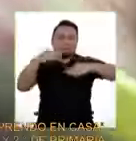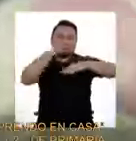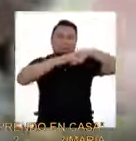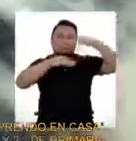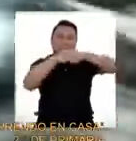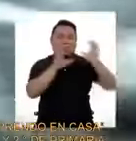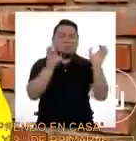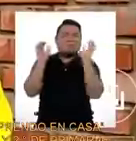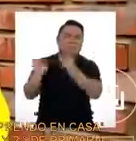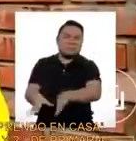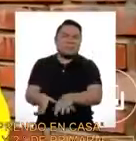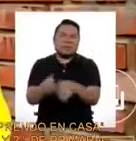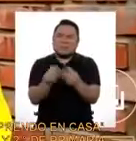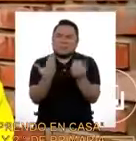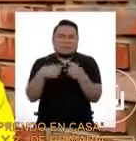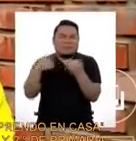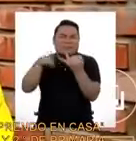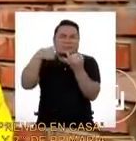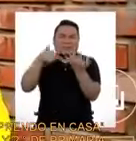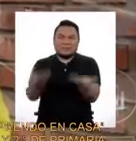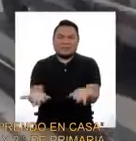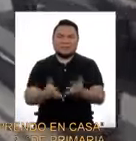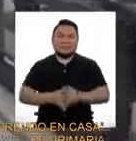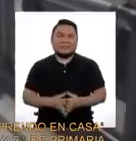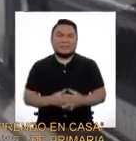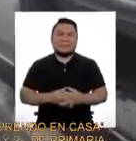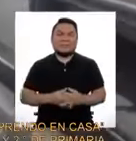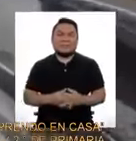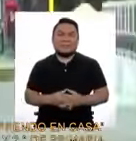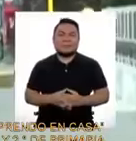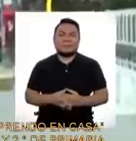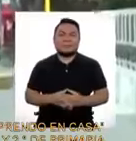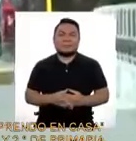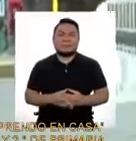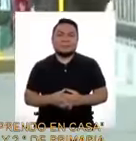e incluso 2 sandalias de mujeres.